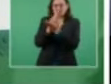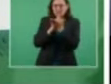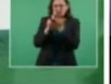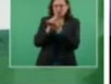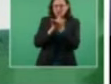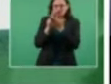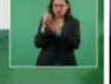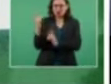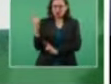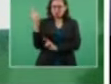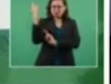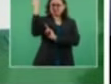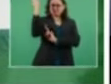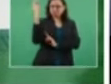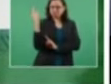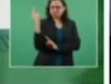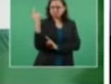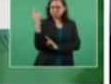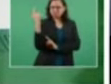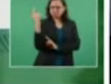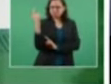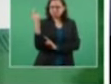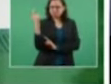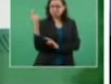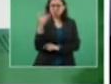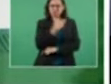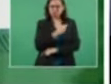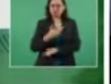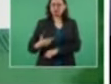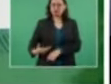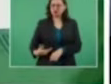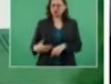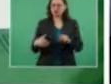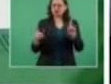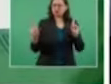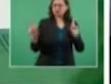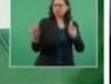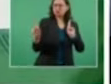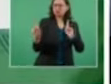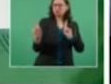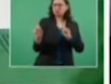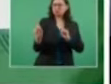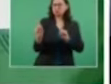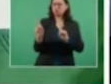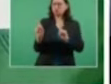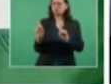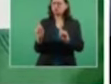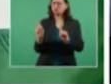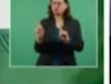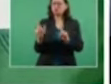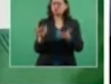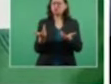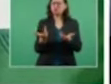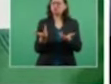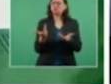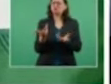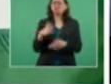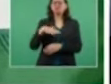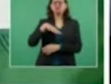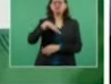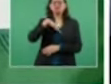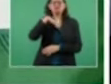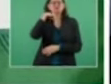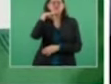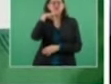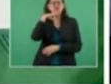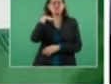un espacio para construir un circo mediático o un espectáculo justiciero para las masas, con objeto de sacrificar a los disidentes del